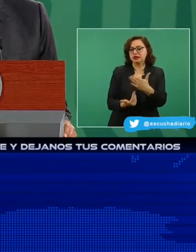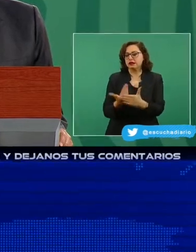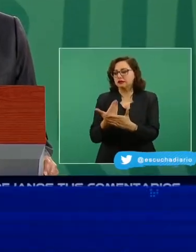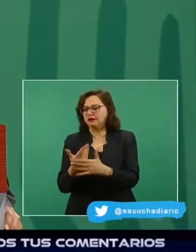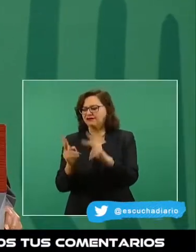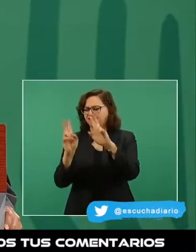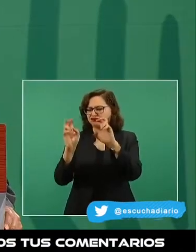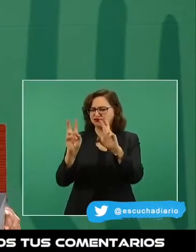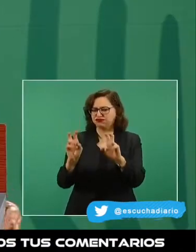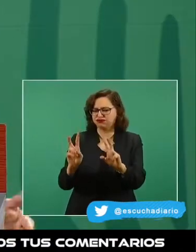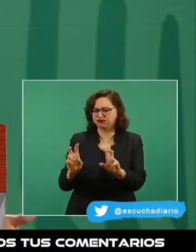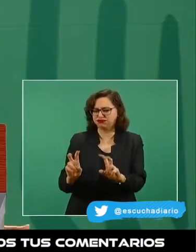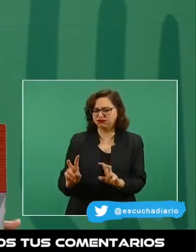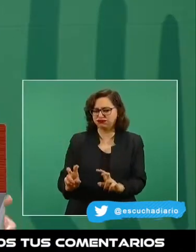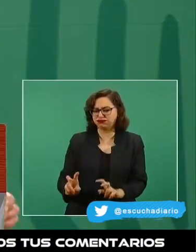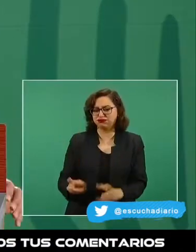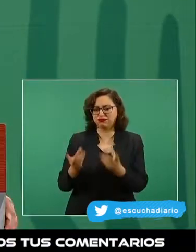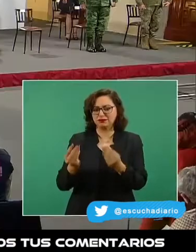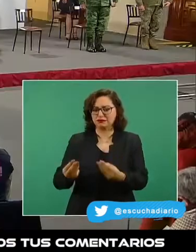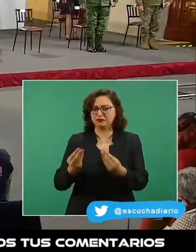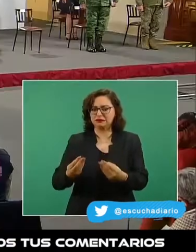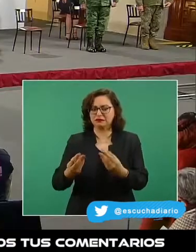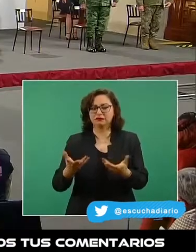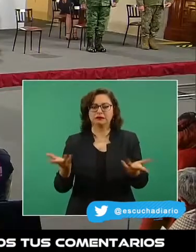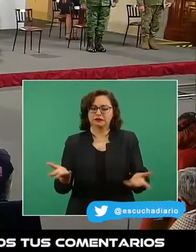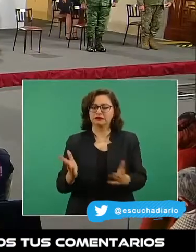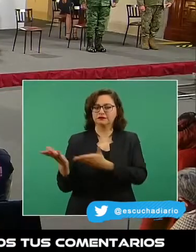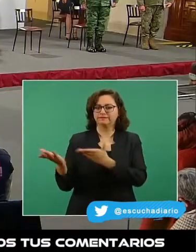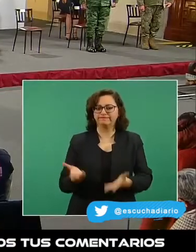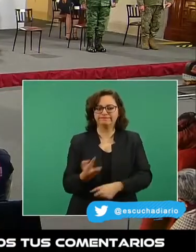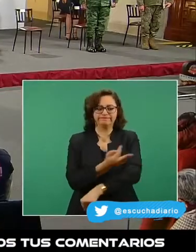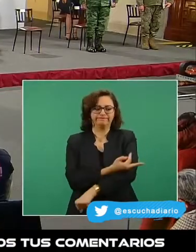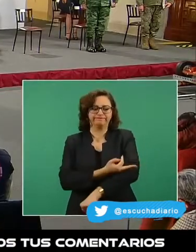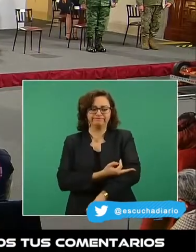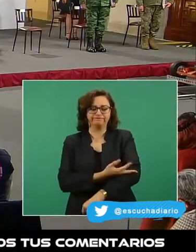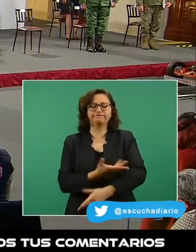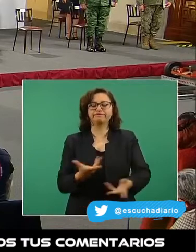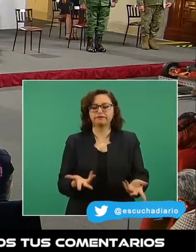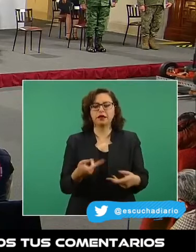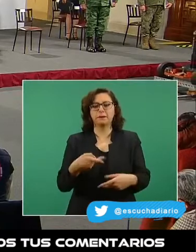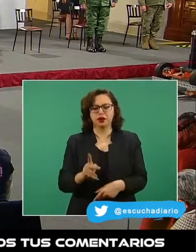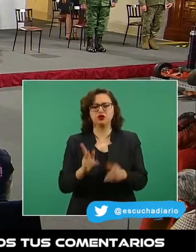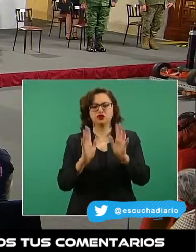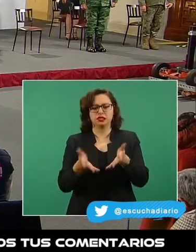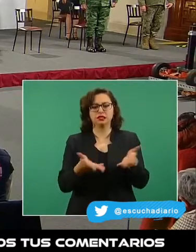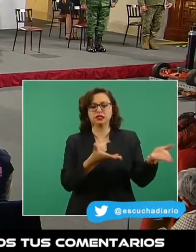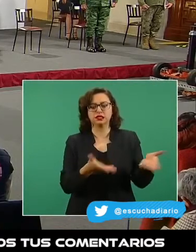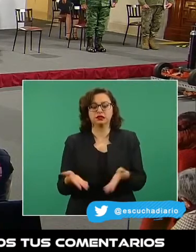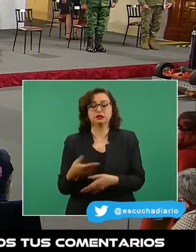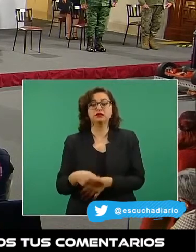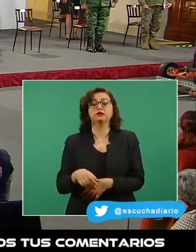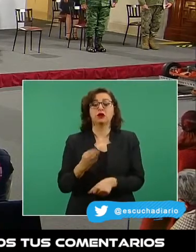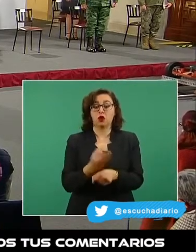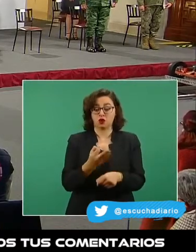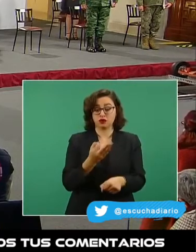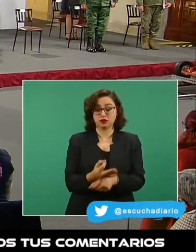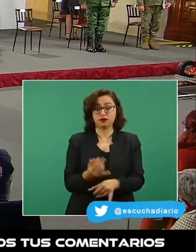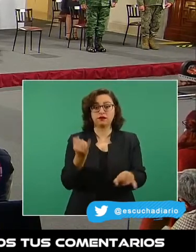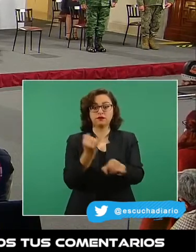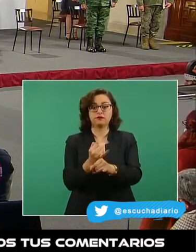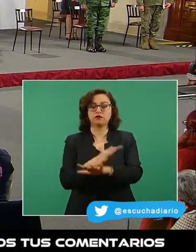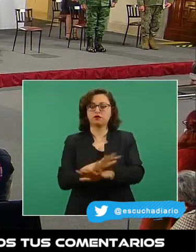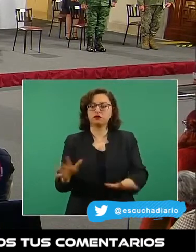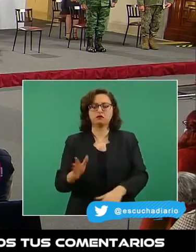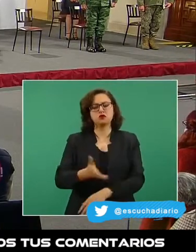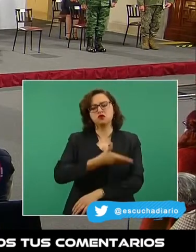aquí. El día de hoy el presidente informa que los aumentos que se están presentando con los distintos concesionarios de gasolineras